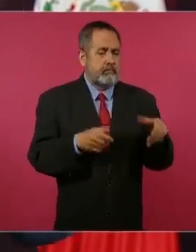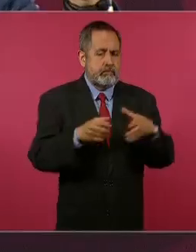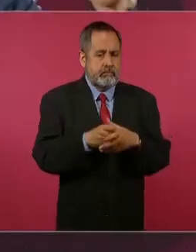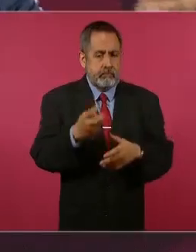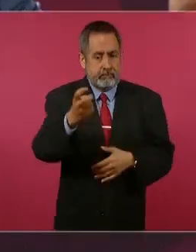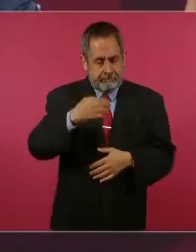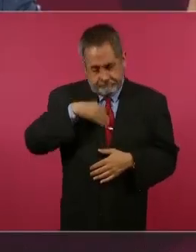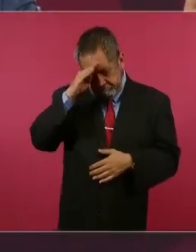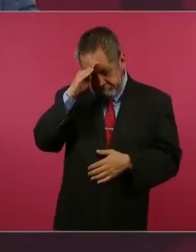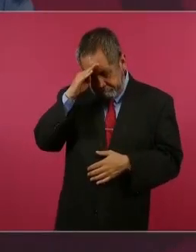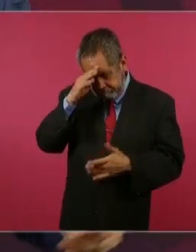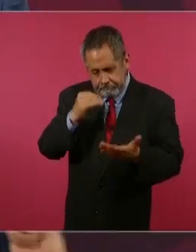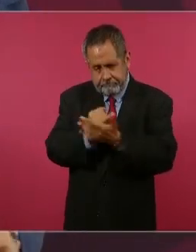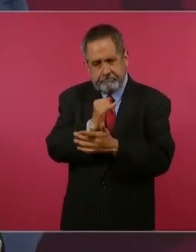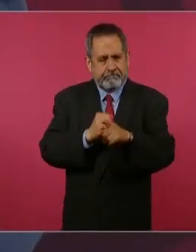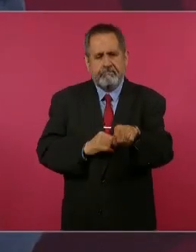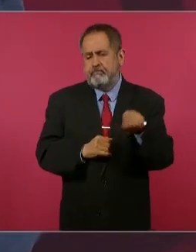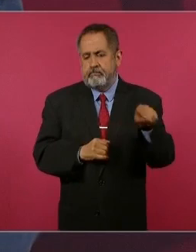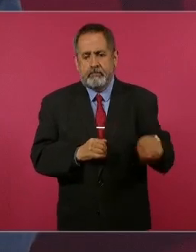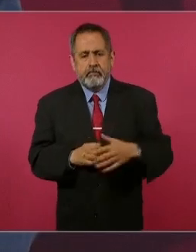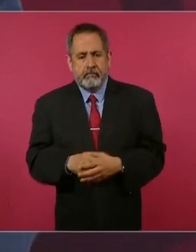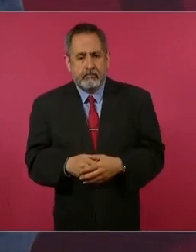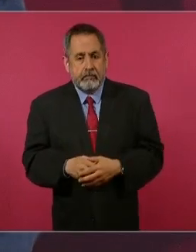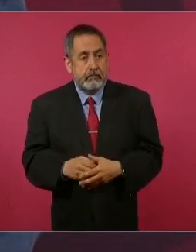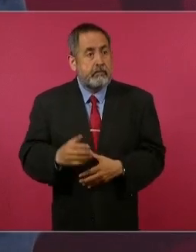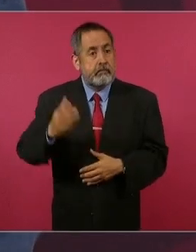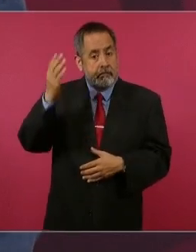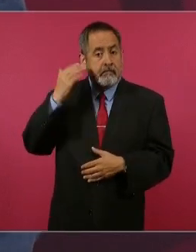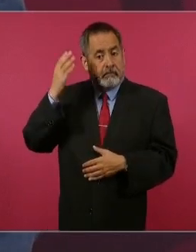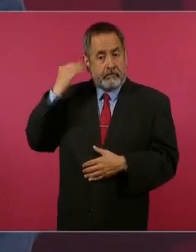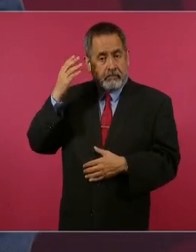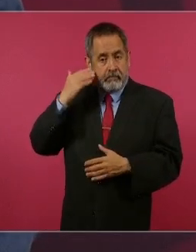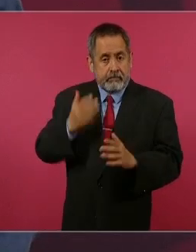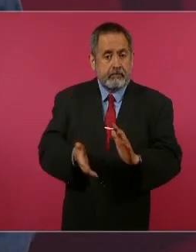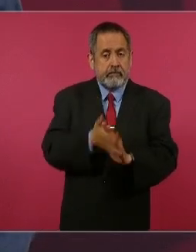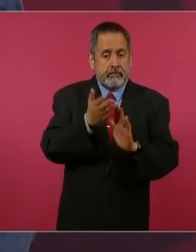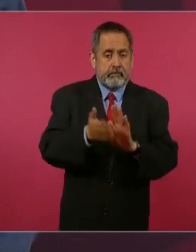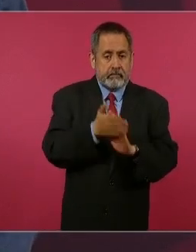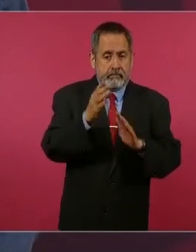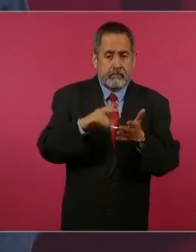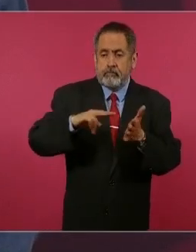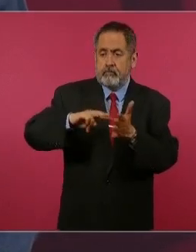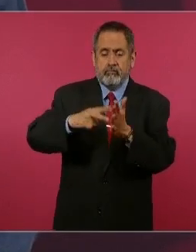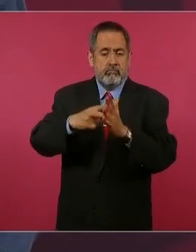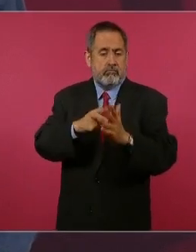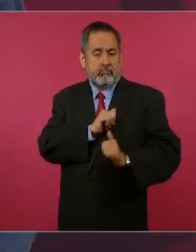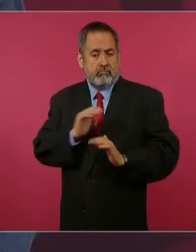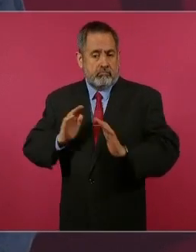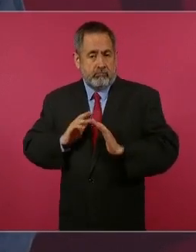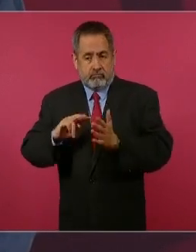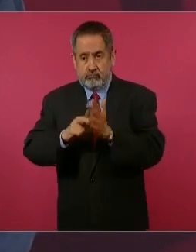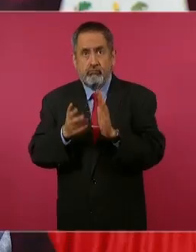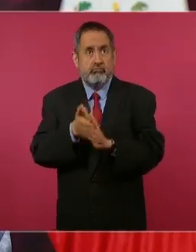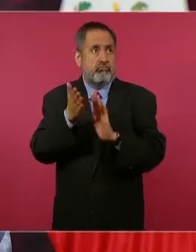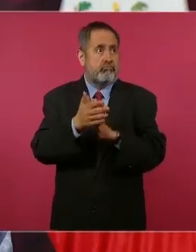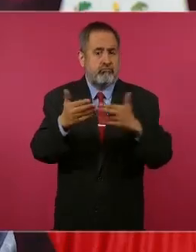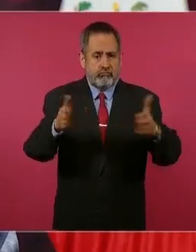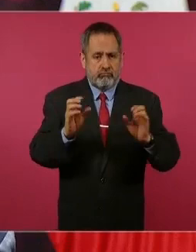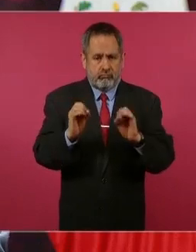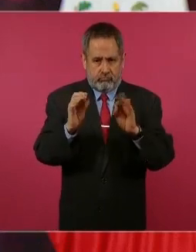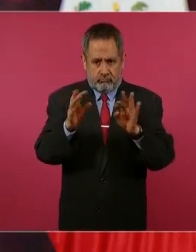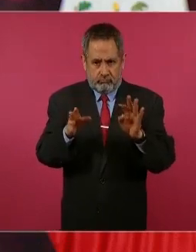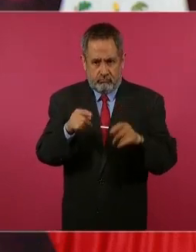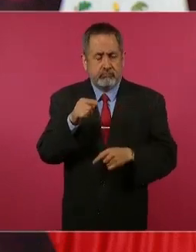decidimos porque al principio se construían por los ingenieros militares las